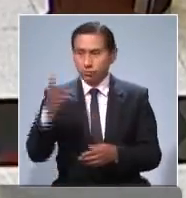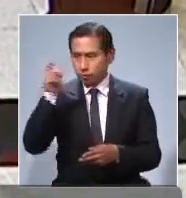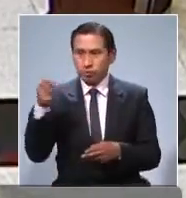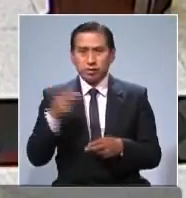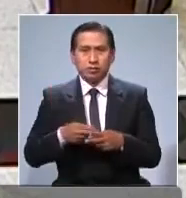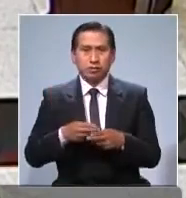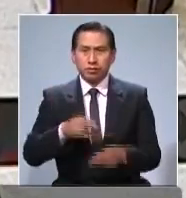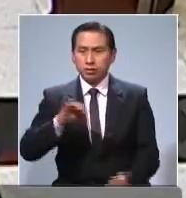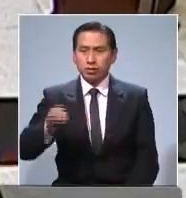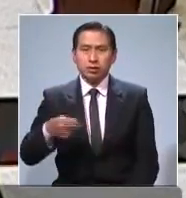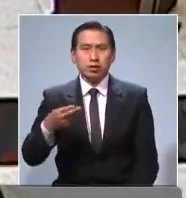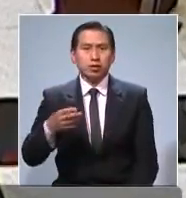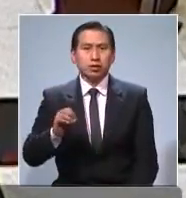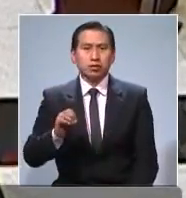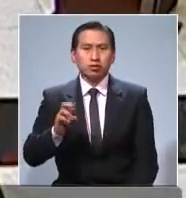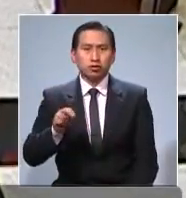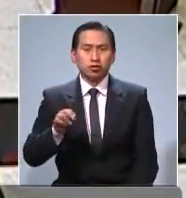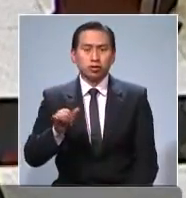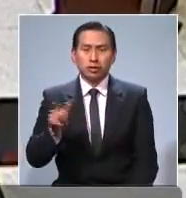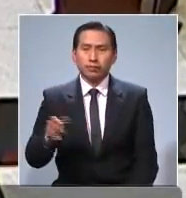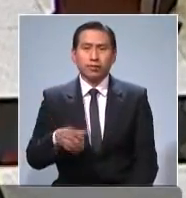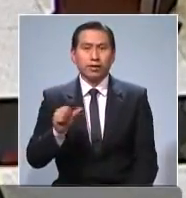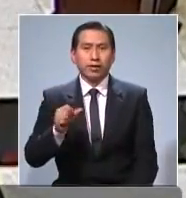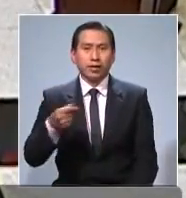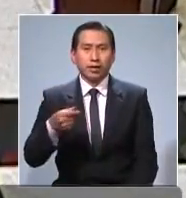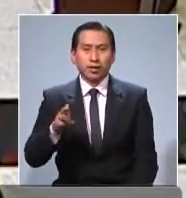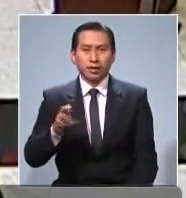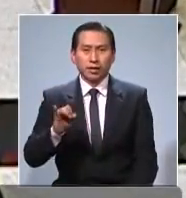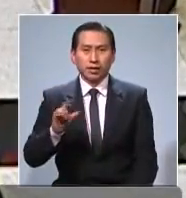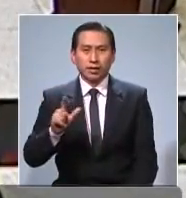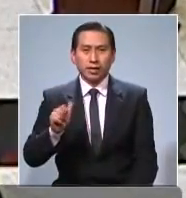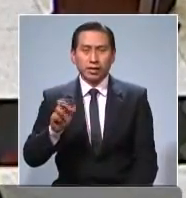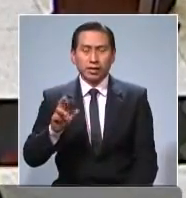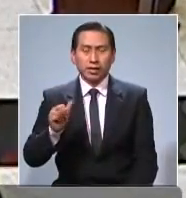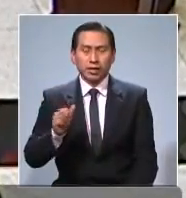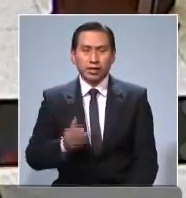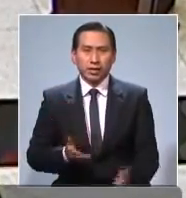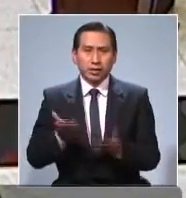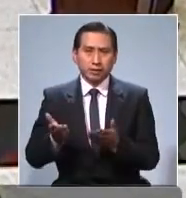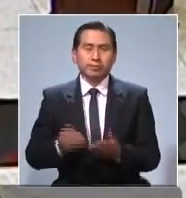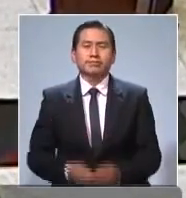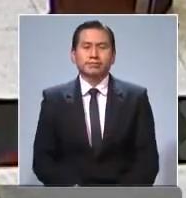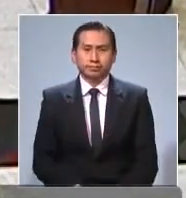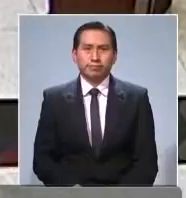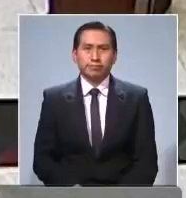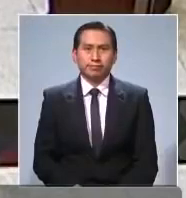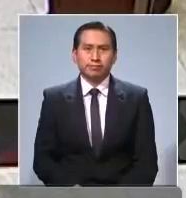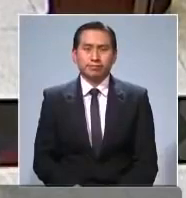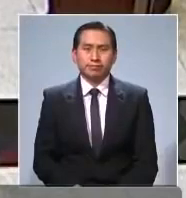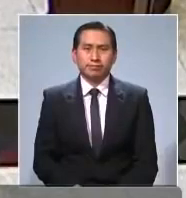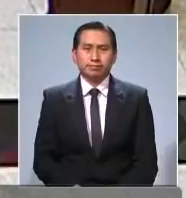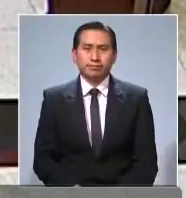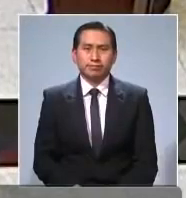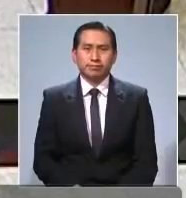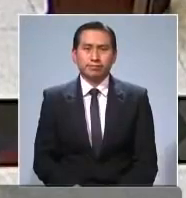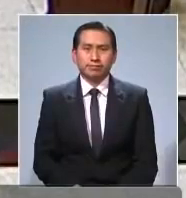coronel diplomado en estudios superiores policiales, hermano Máximo Johnny Aguilera Montesinos.